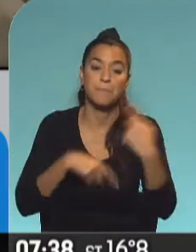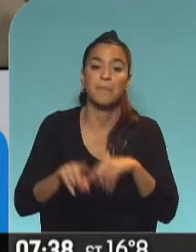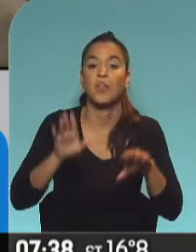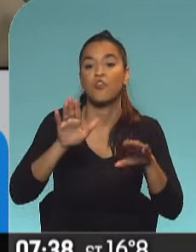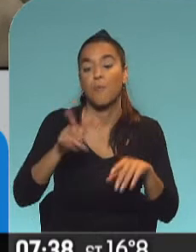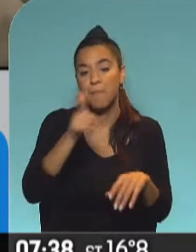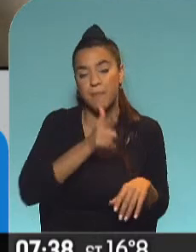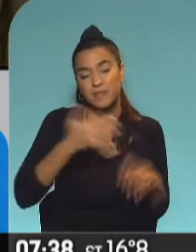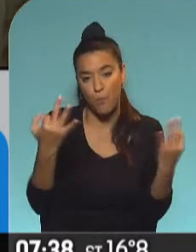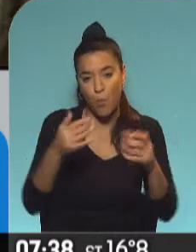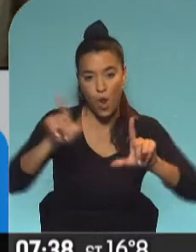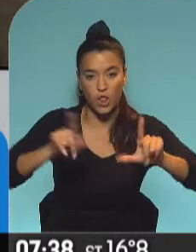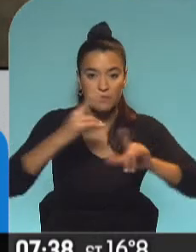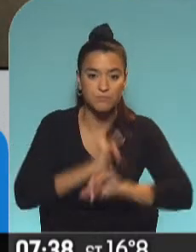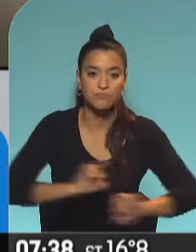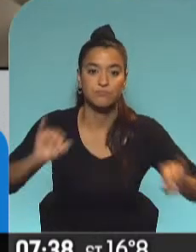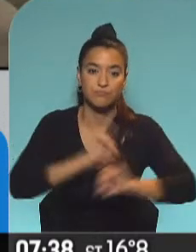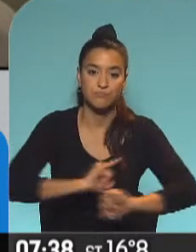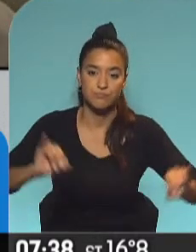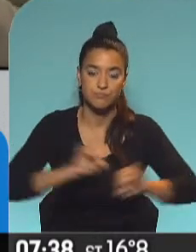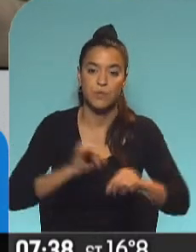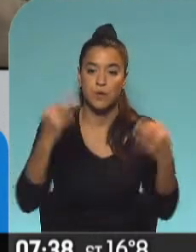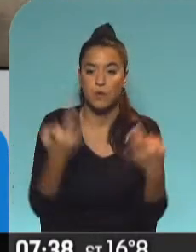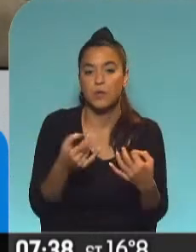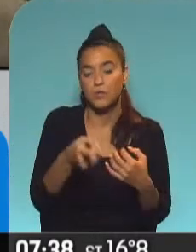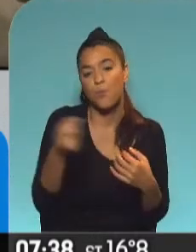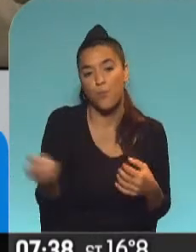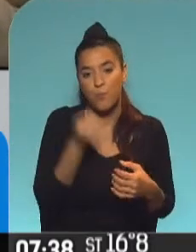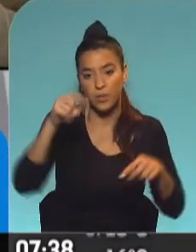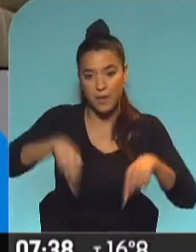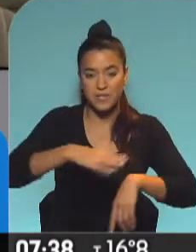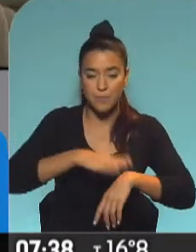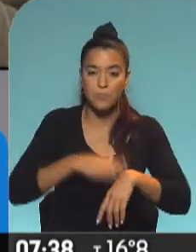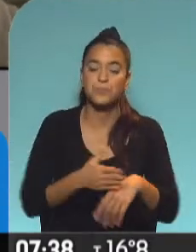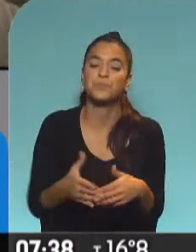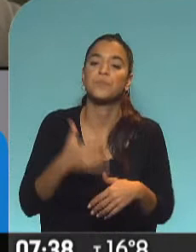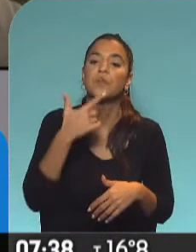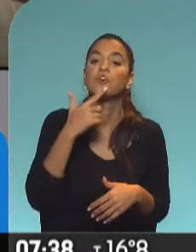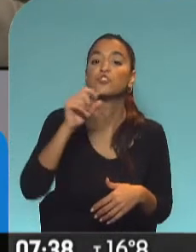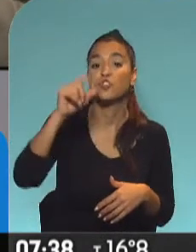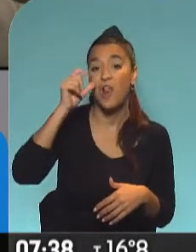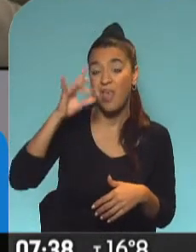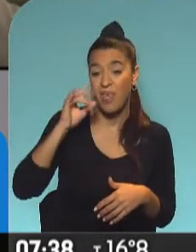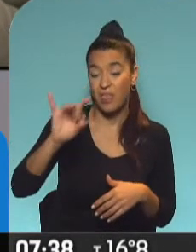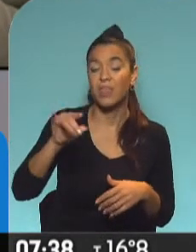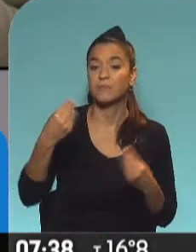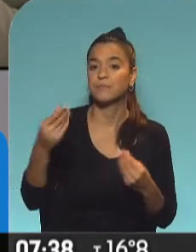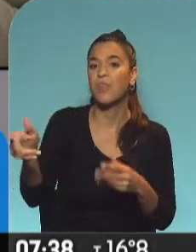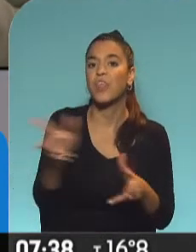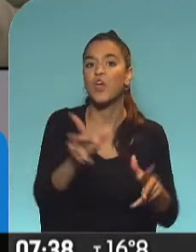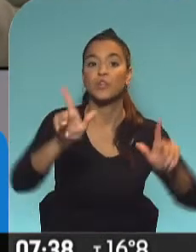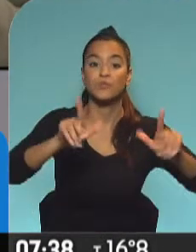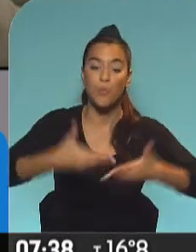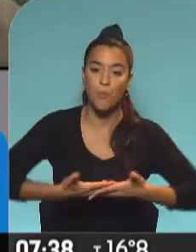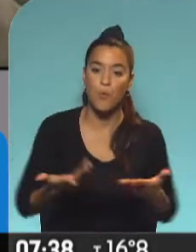me parece que es muy bueno y estar constantemente en la tele creo que es imprescindible para este momento, sí. Soledad, vos lo dijiste, por la televisión pública,